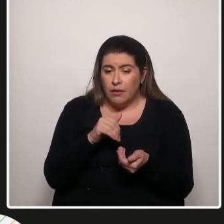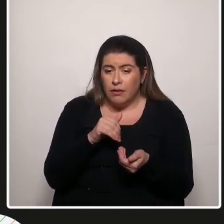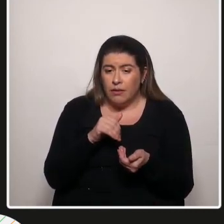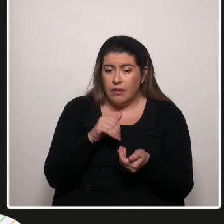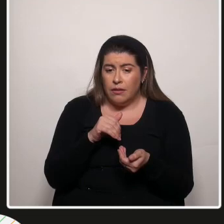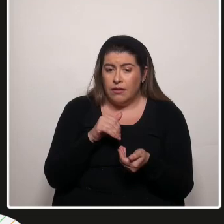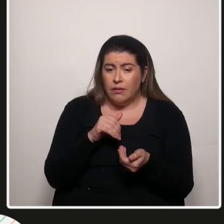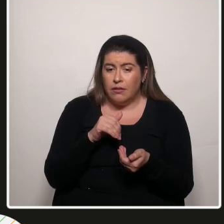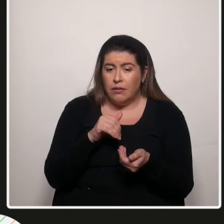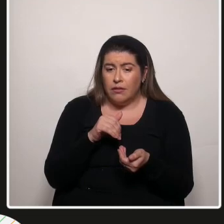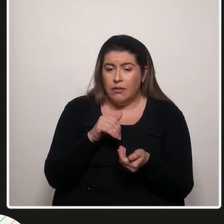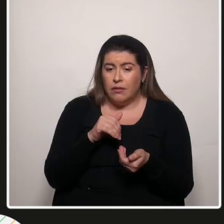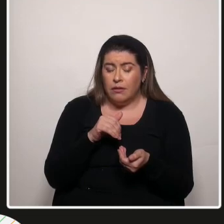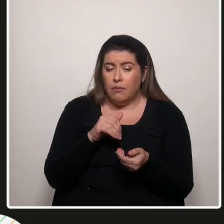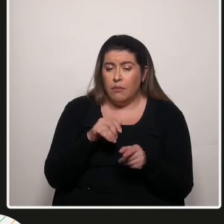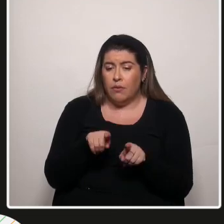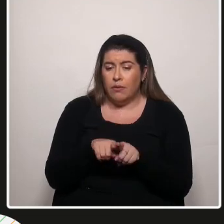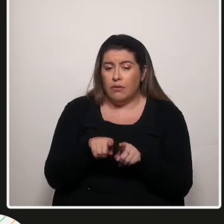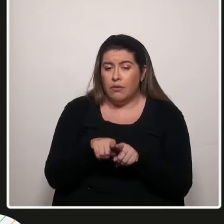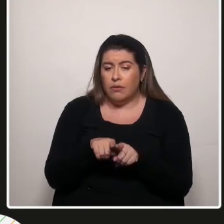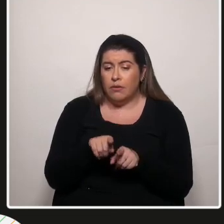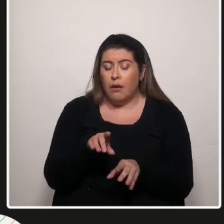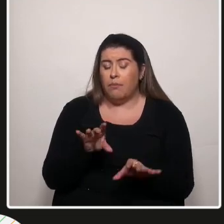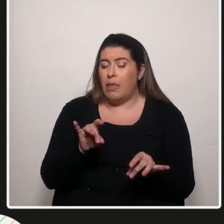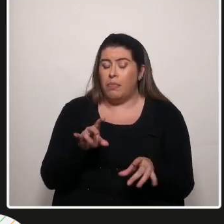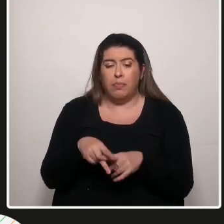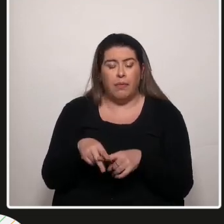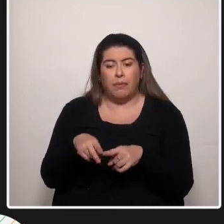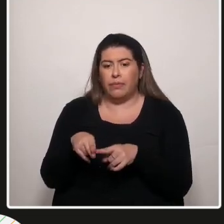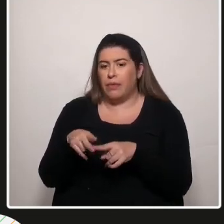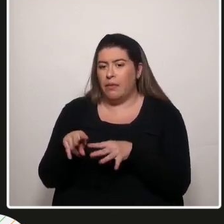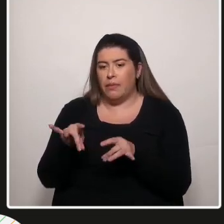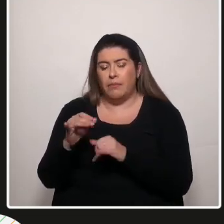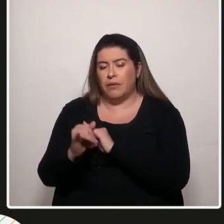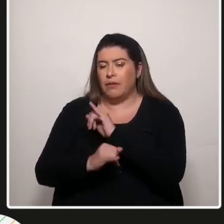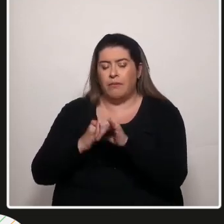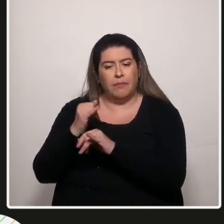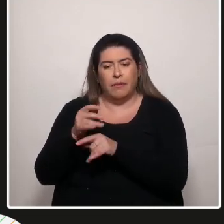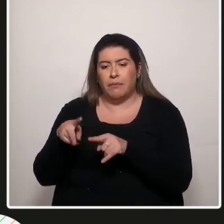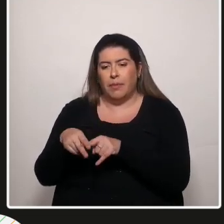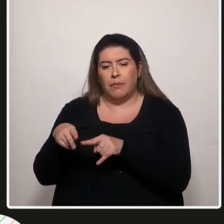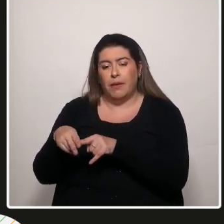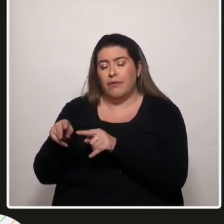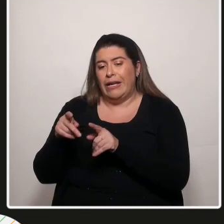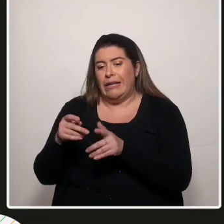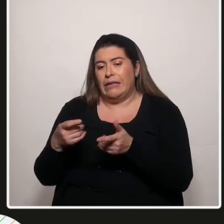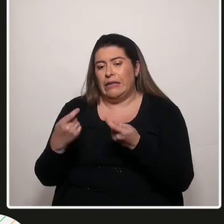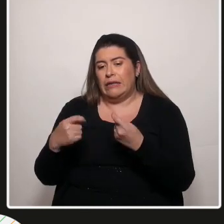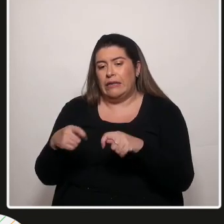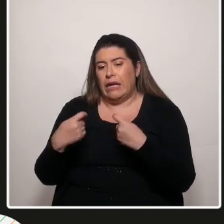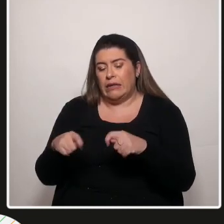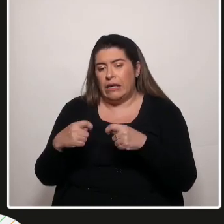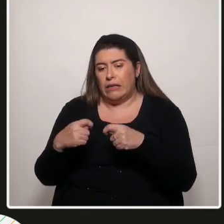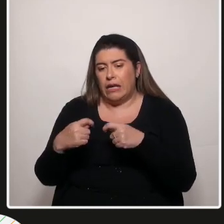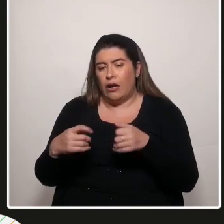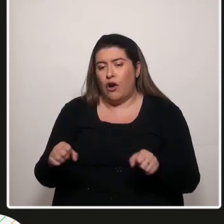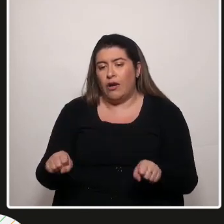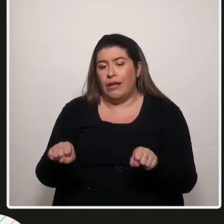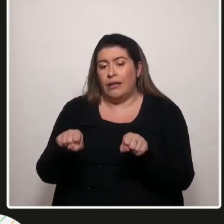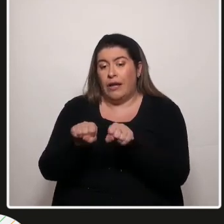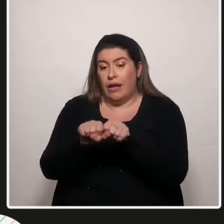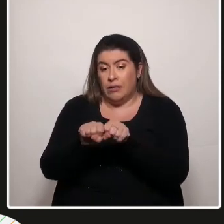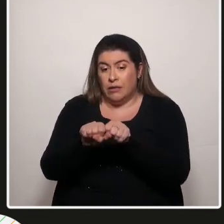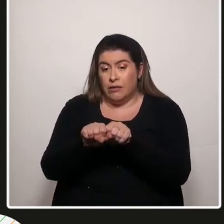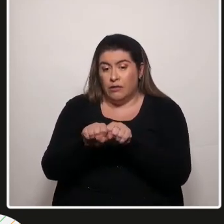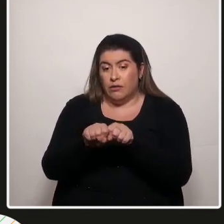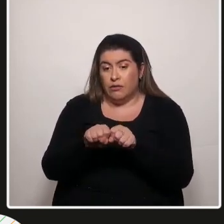nos vamos a estar conectando, así que solamente para que sepan eso, voy a estar ahora conectada lo más que pueda, pero seguramente si sale el vuelo